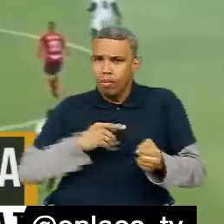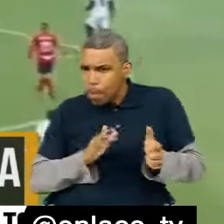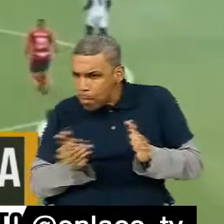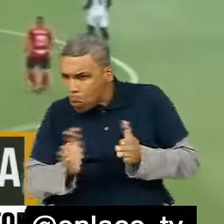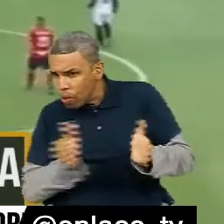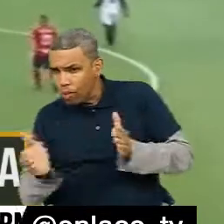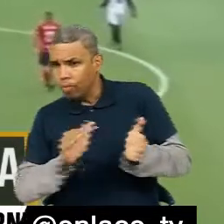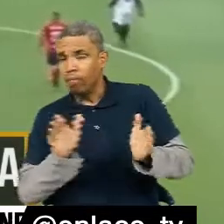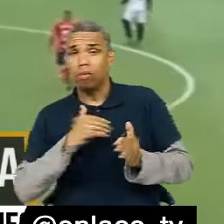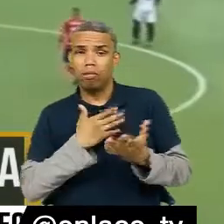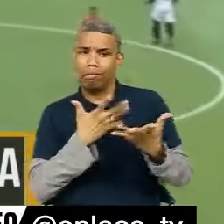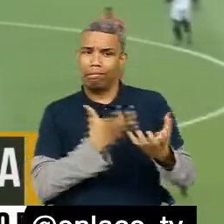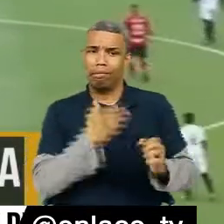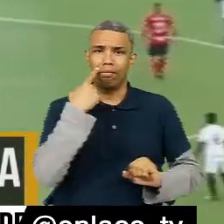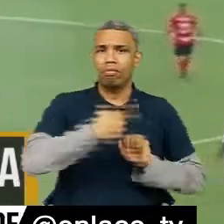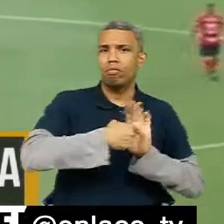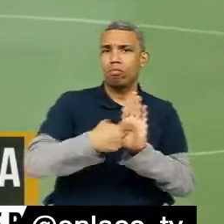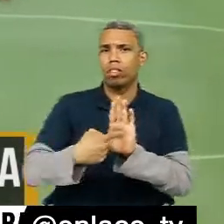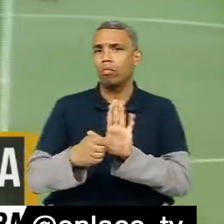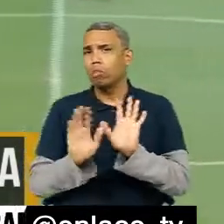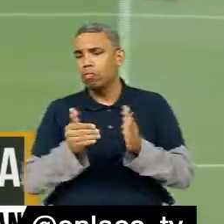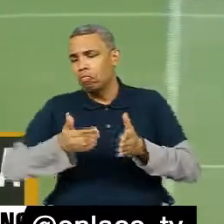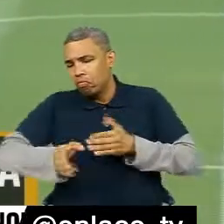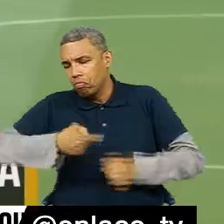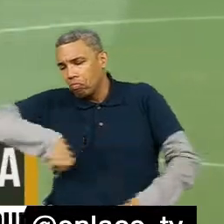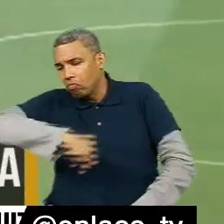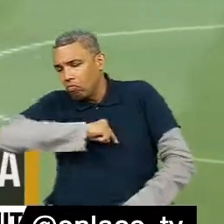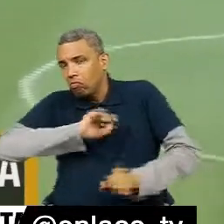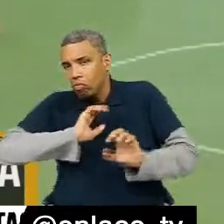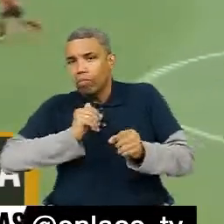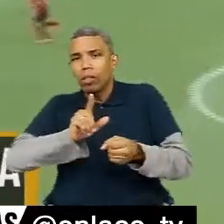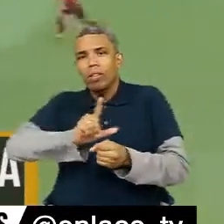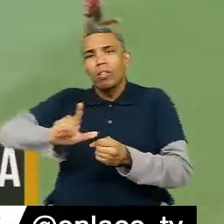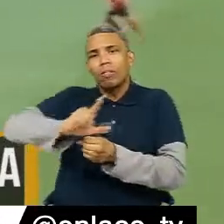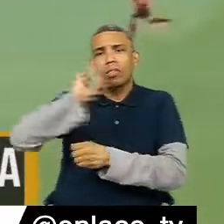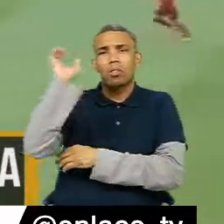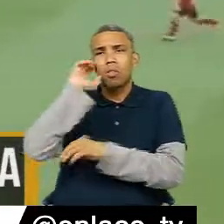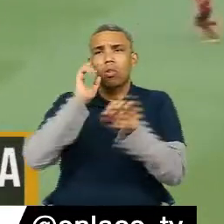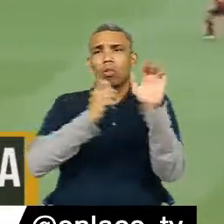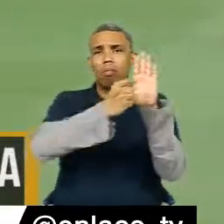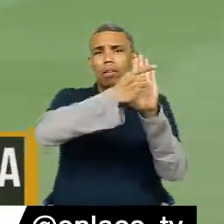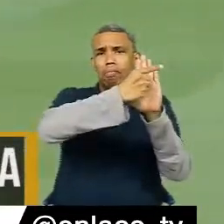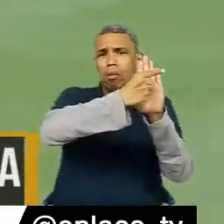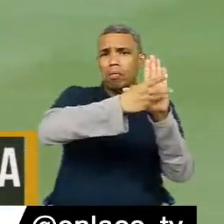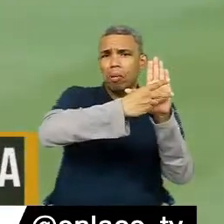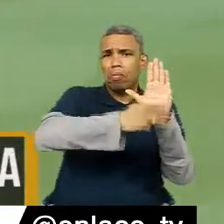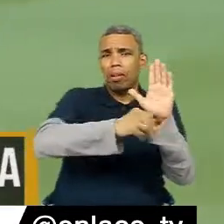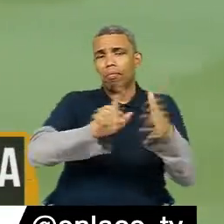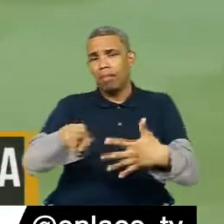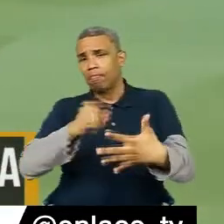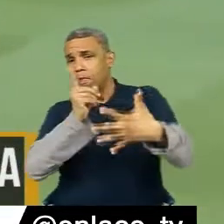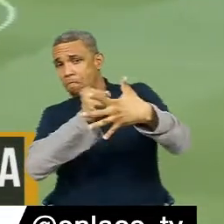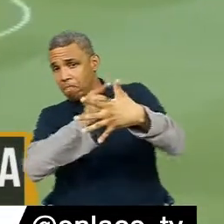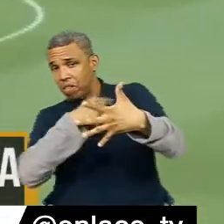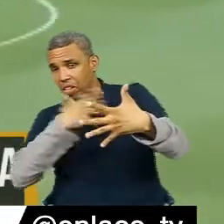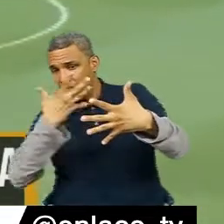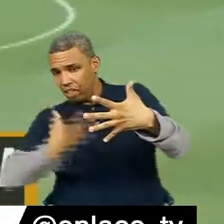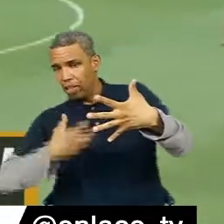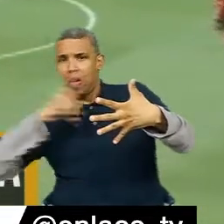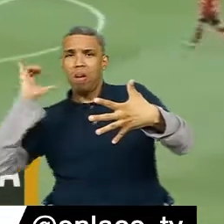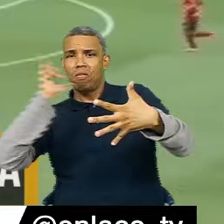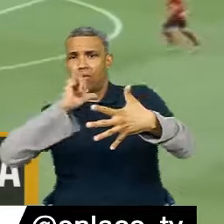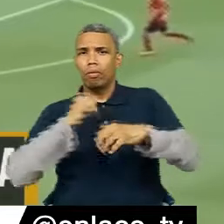buen rendimiento y desde luego el liderato de la Liga Águila. ¿Vienen con la titular a este encuentro? Sí, señor, afortunadamente